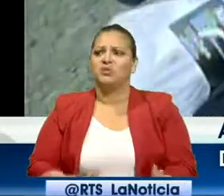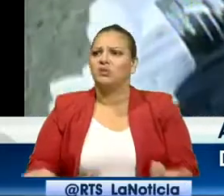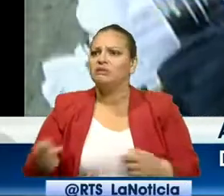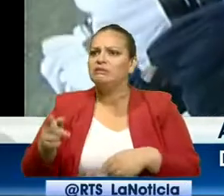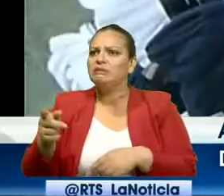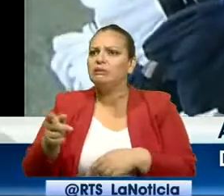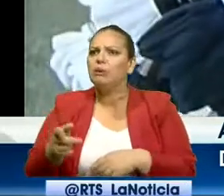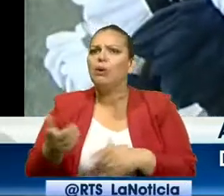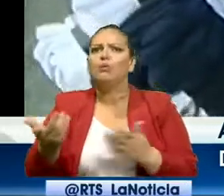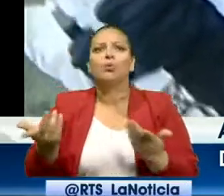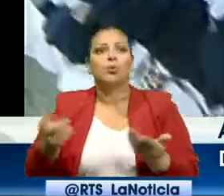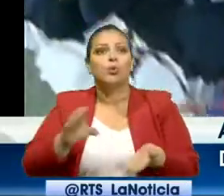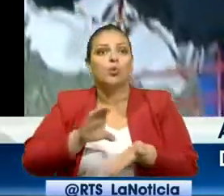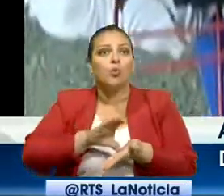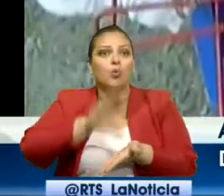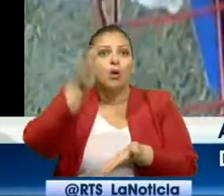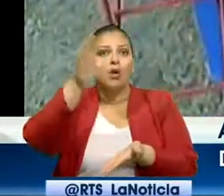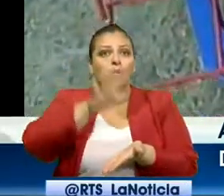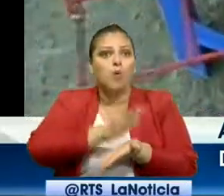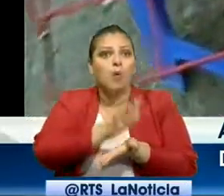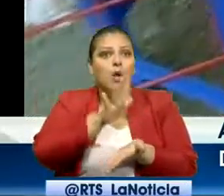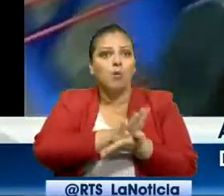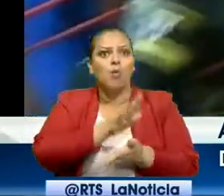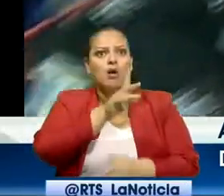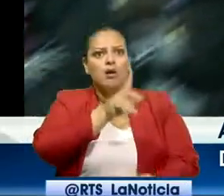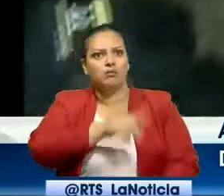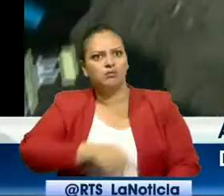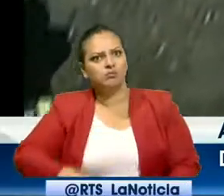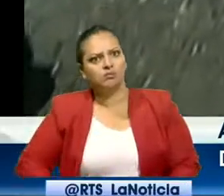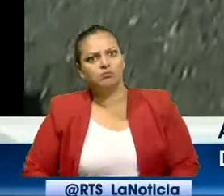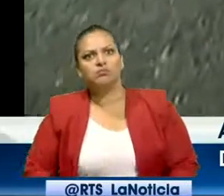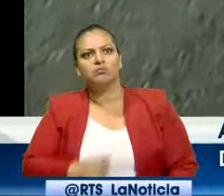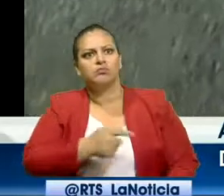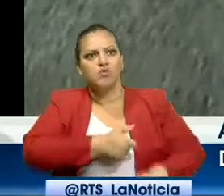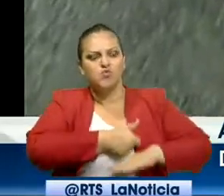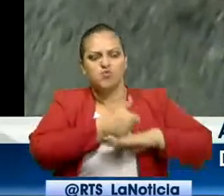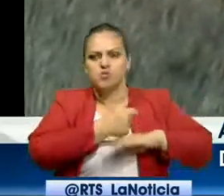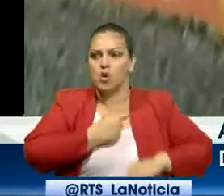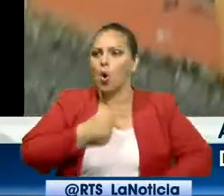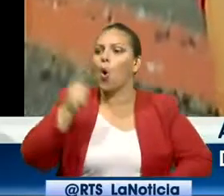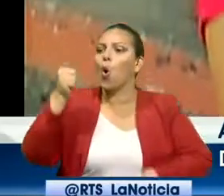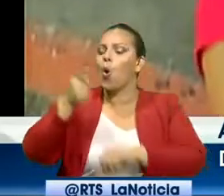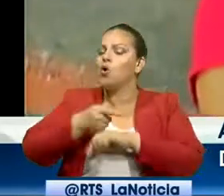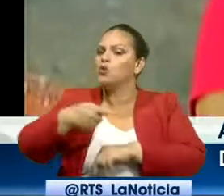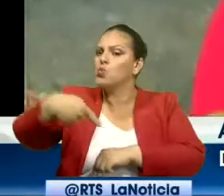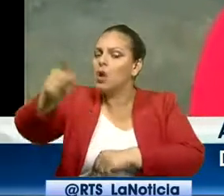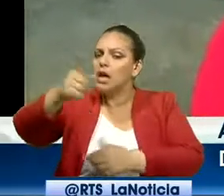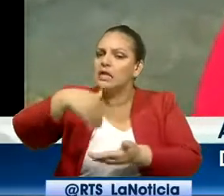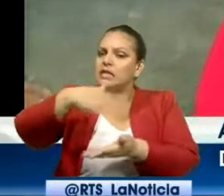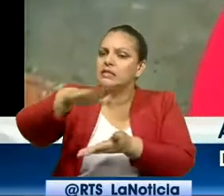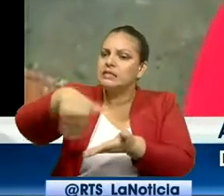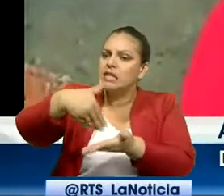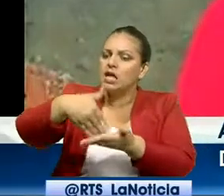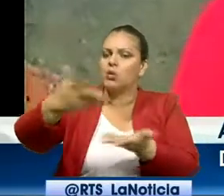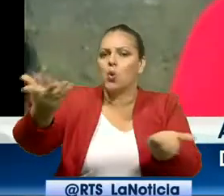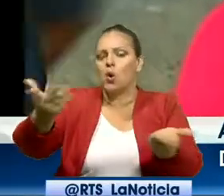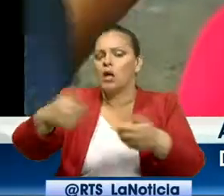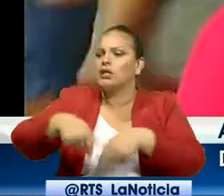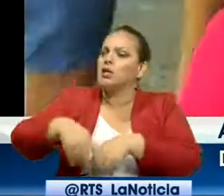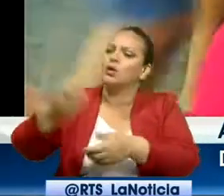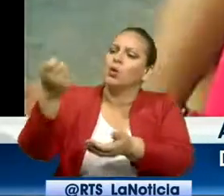colegios han cambiado y los estaba obligando a los padres a comprar si imagines uno que ha invertido tanto como todos los años